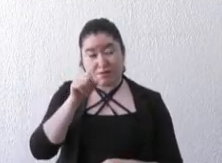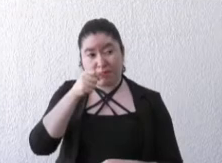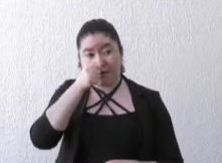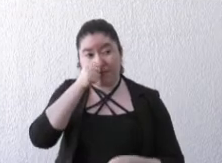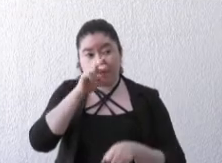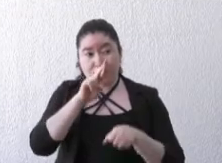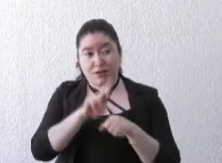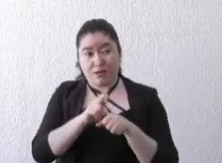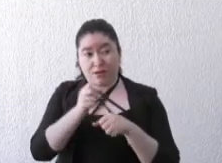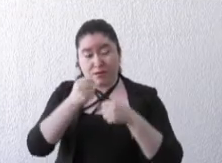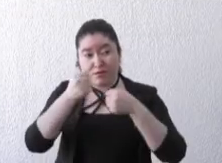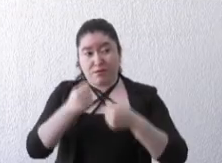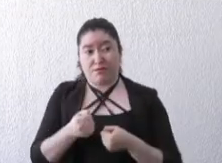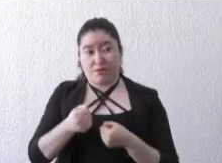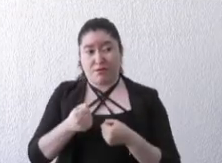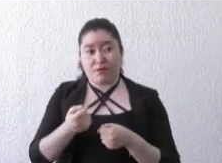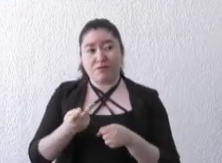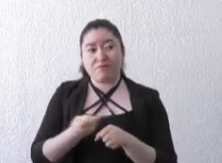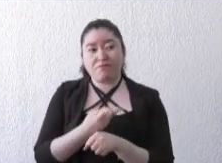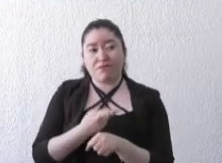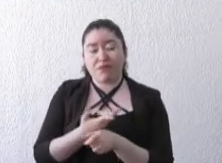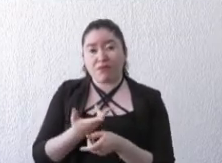Pública y qué va a pasar en esta situación.